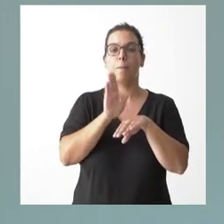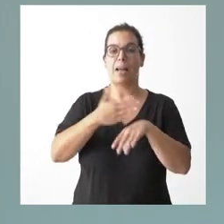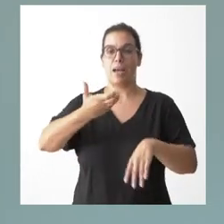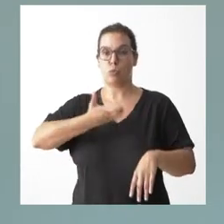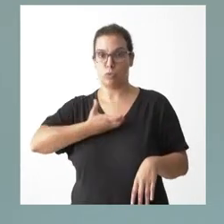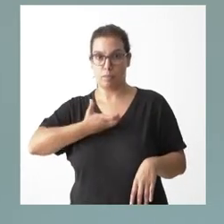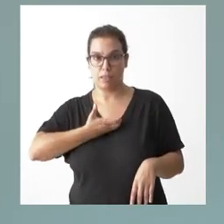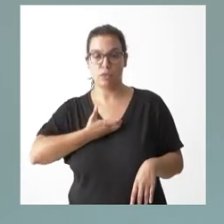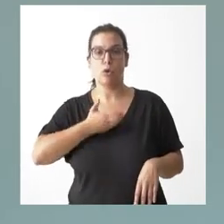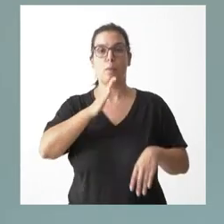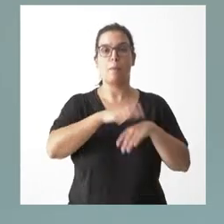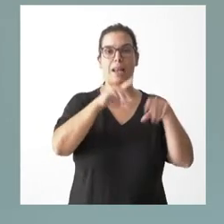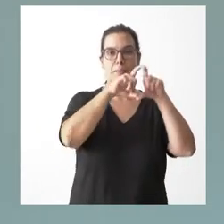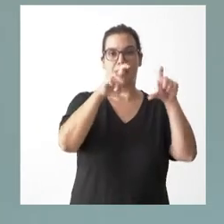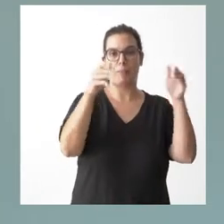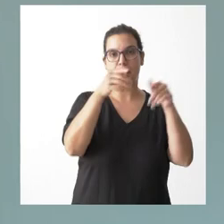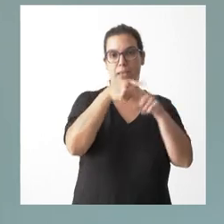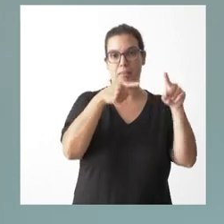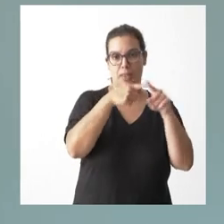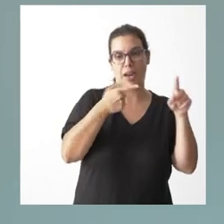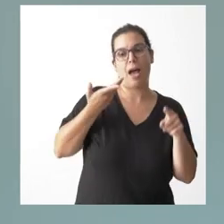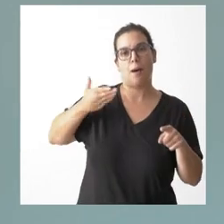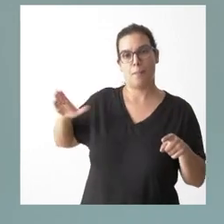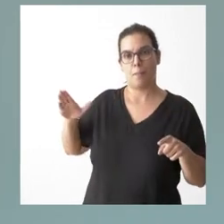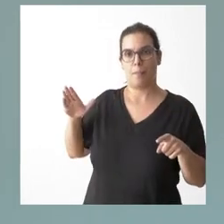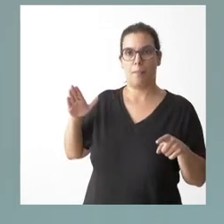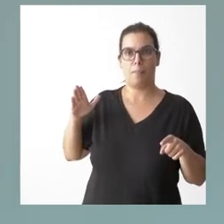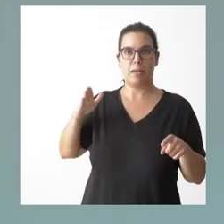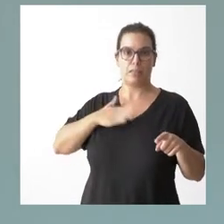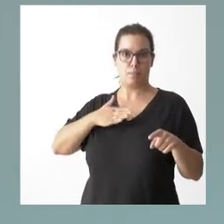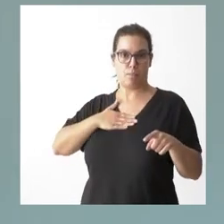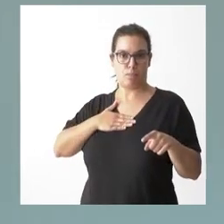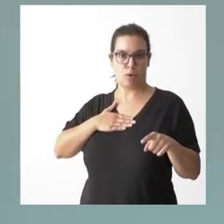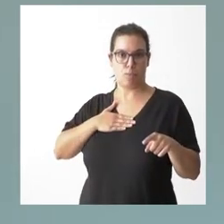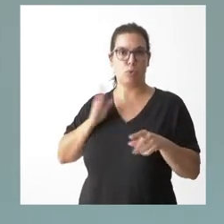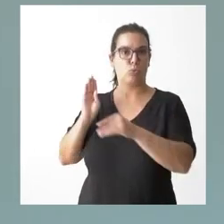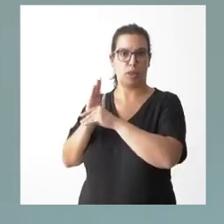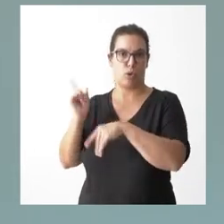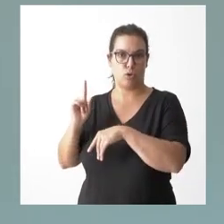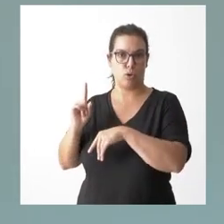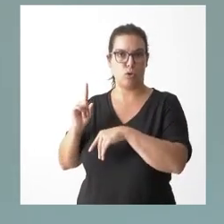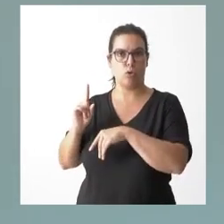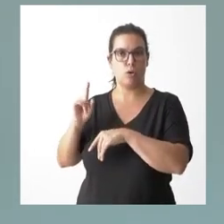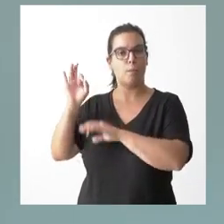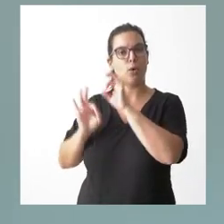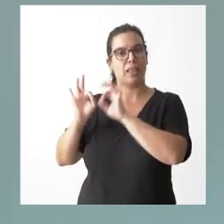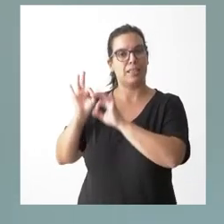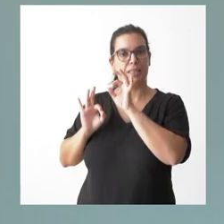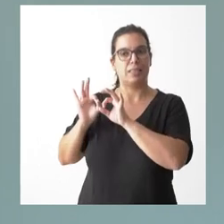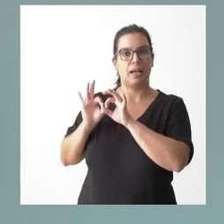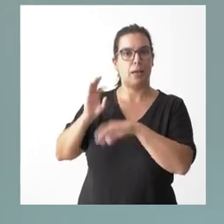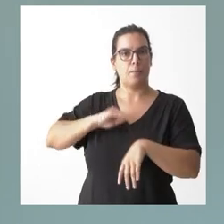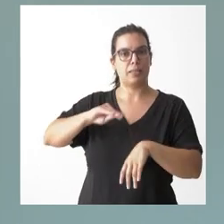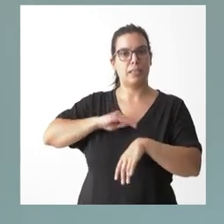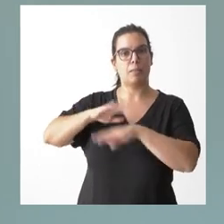para las pymes. Aparte va lo de los colegios, que evidentemente como es titularidad de la Junta y no hay subvención, pero hay otro porcentaje importante de